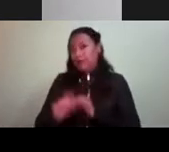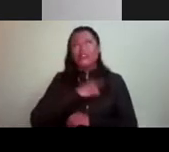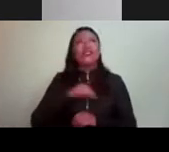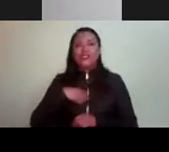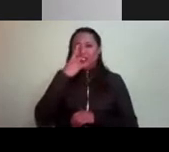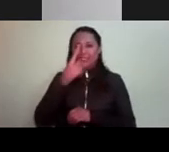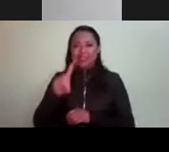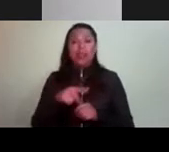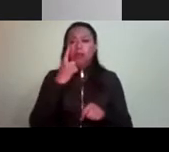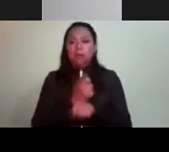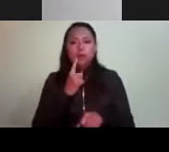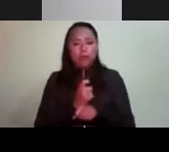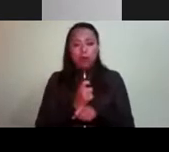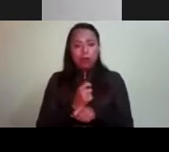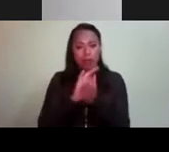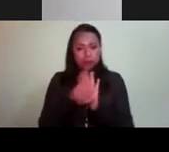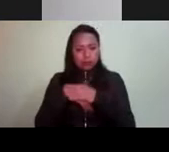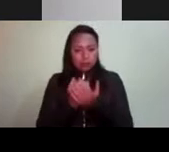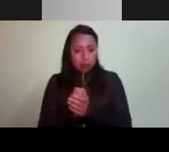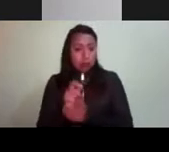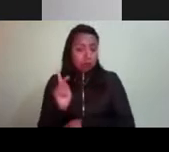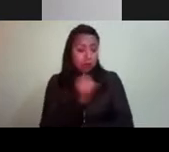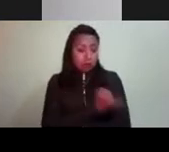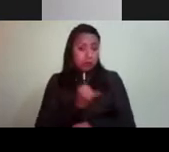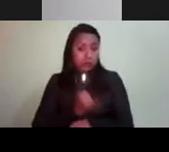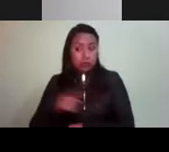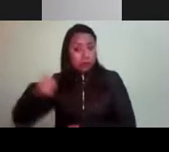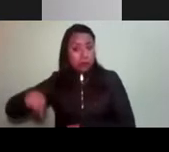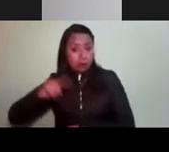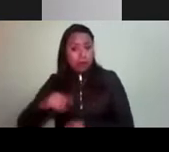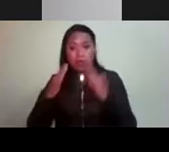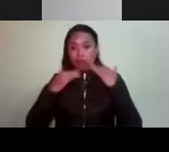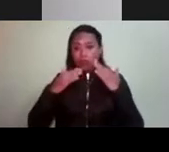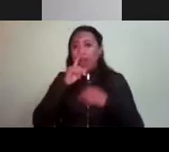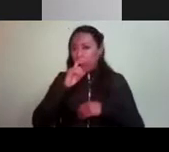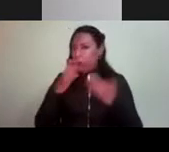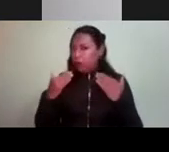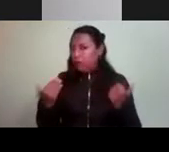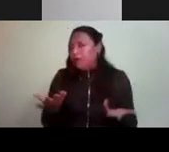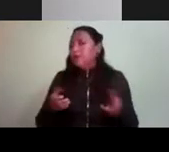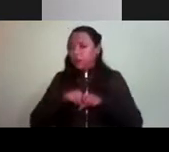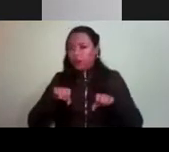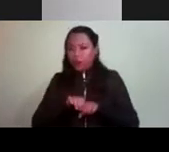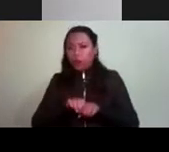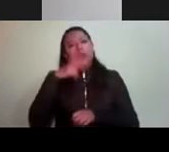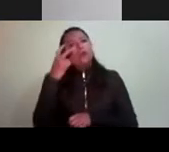en Iztapalapa una parte de la población no cuenta con agua. Así que se realizaron